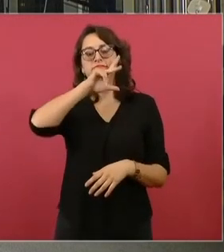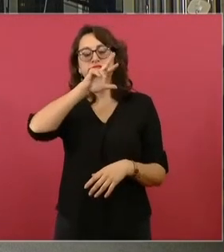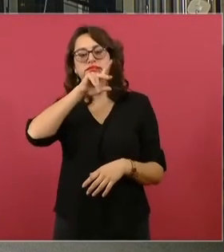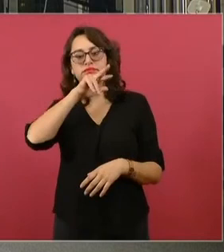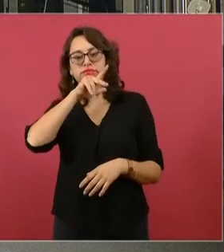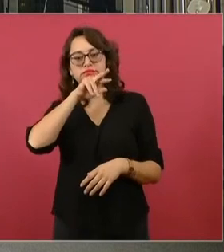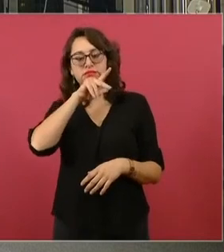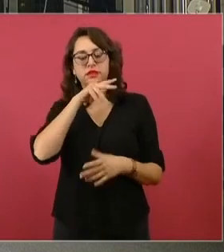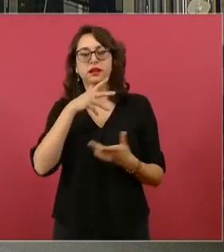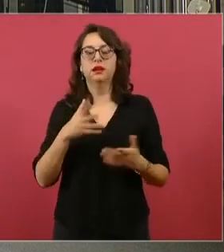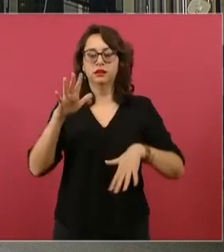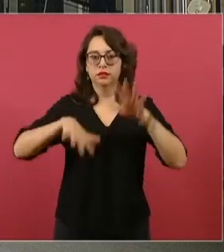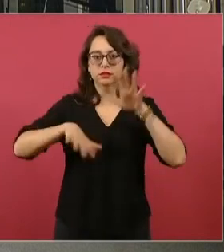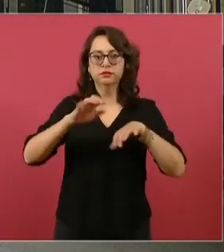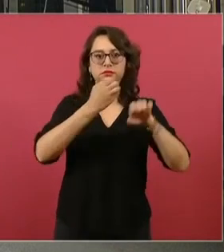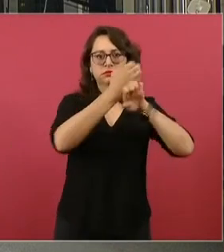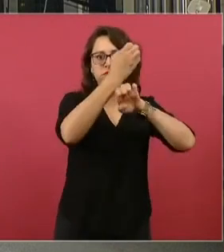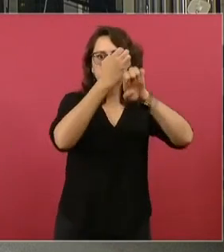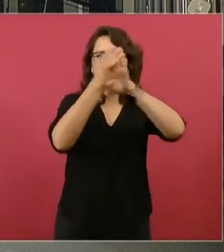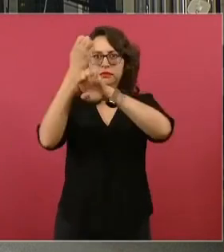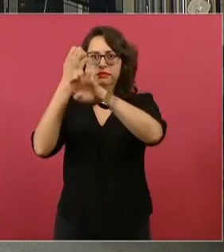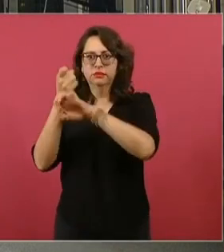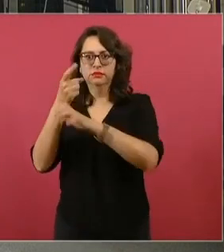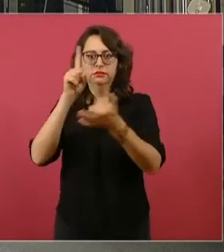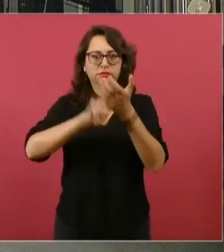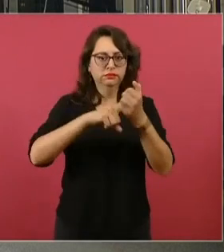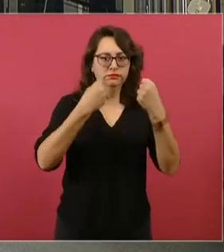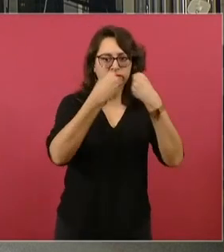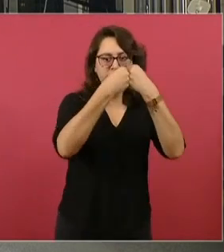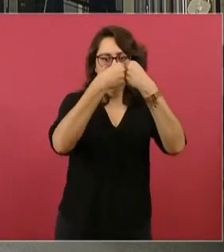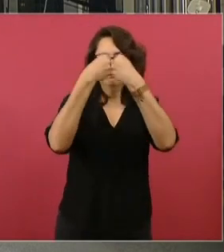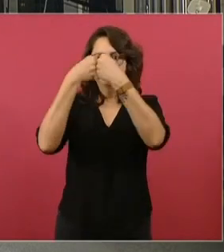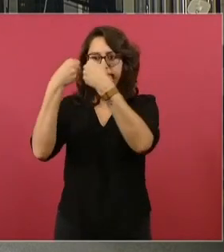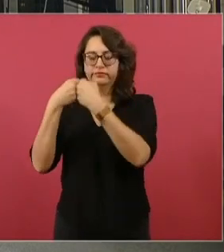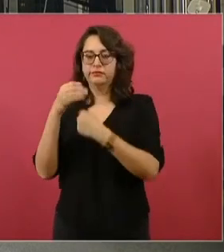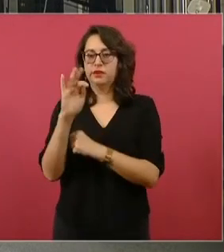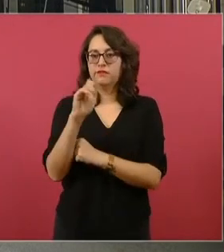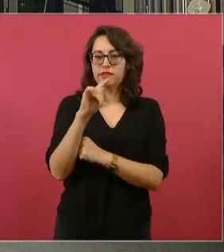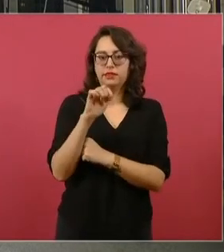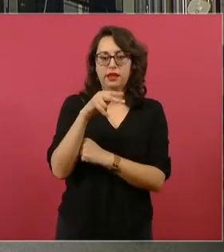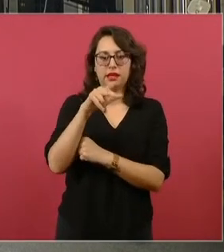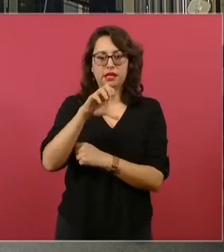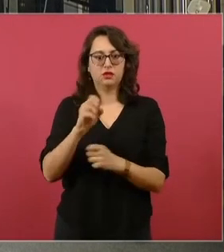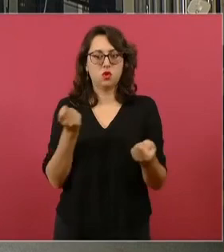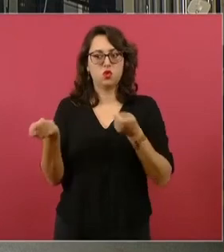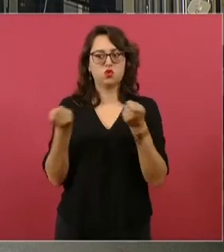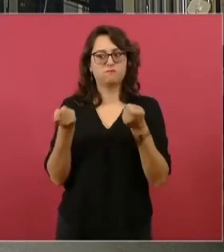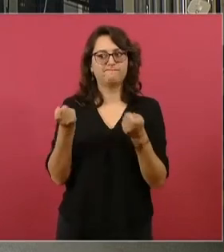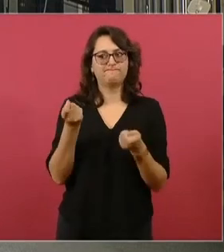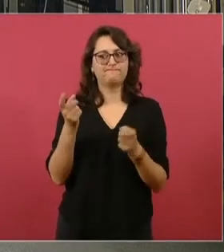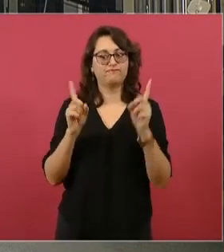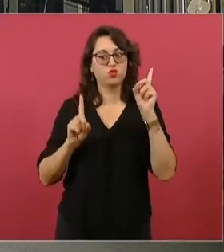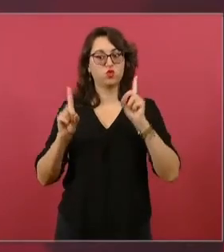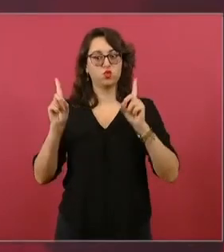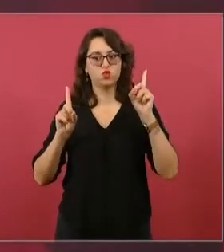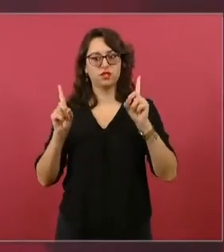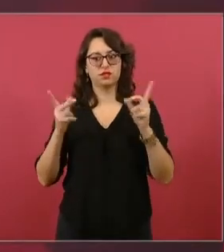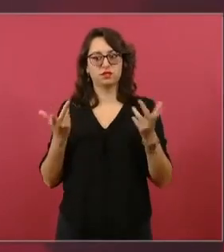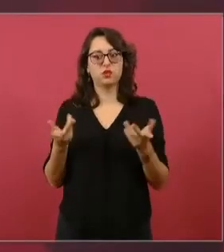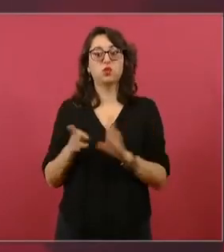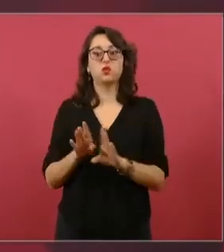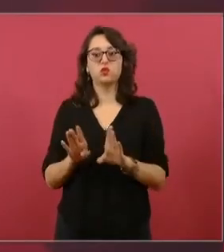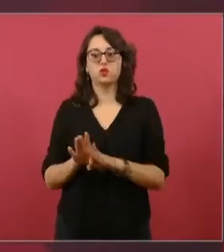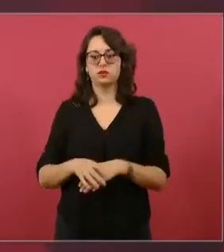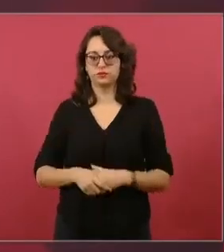pues local de alguna manera en México, en la zona fronteriza, del tema del fentanilo. Sí, lo tenemos muy